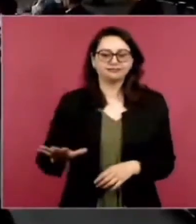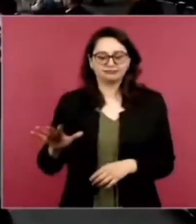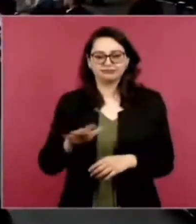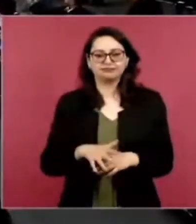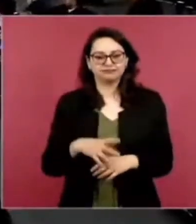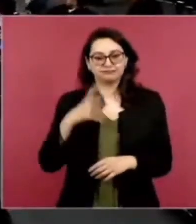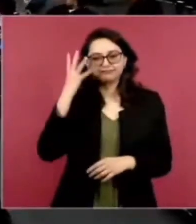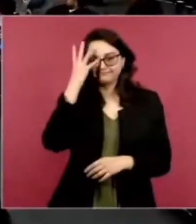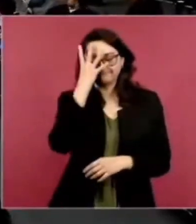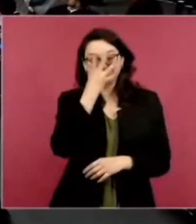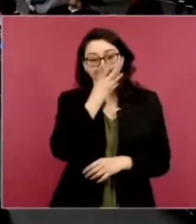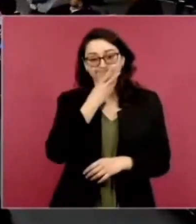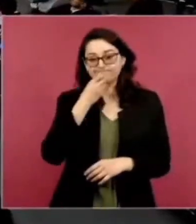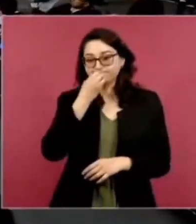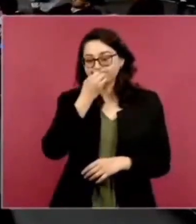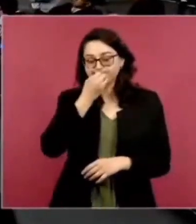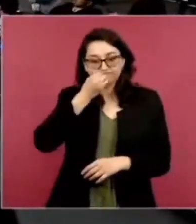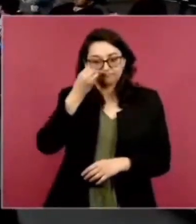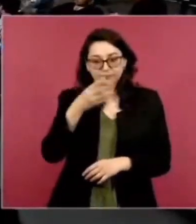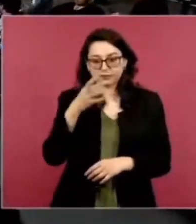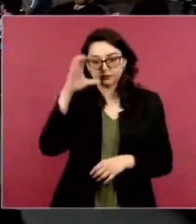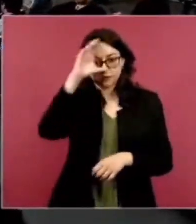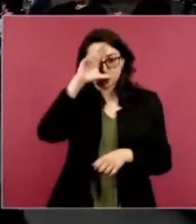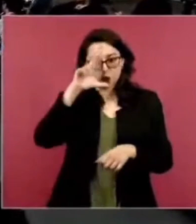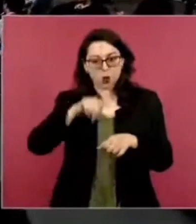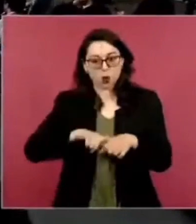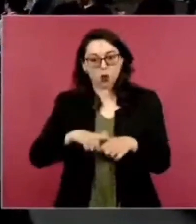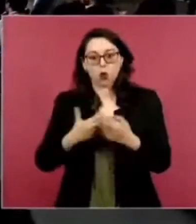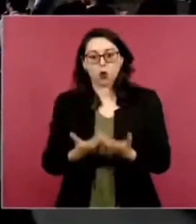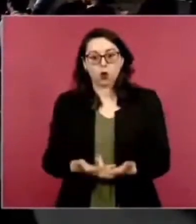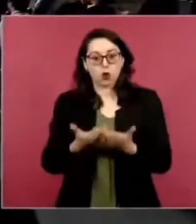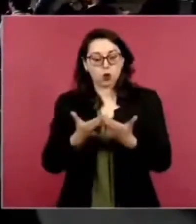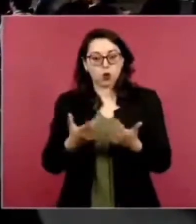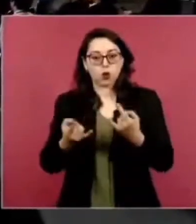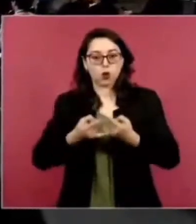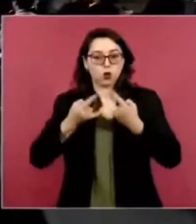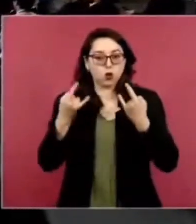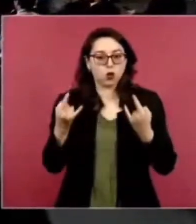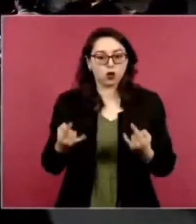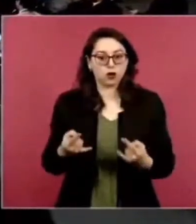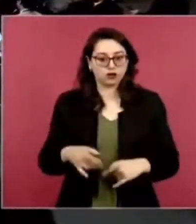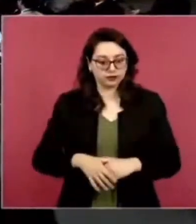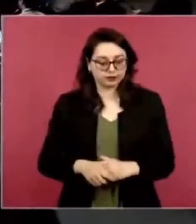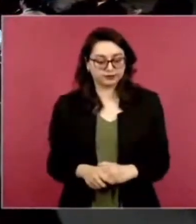un estado muy bello, con mucha cultura, con mucha historia,